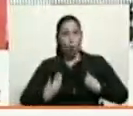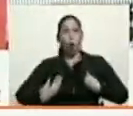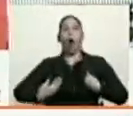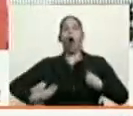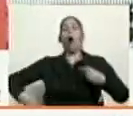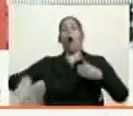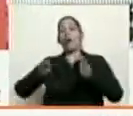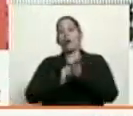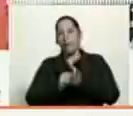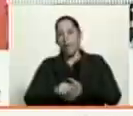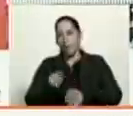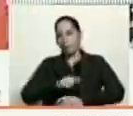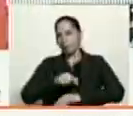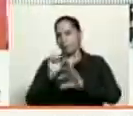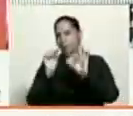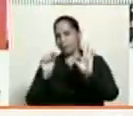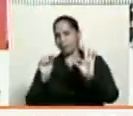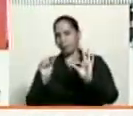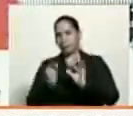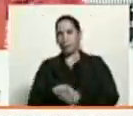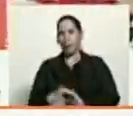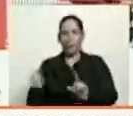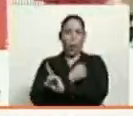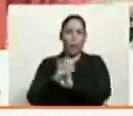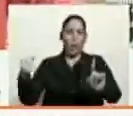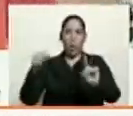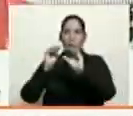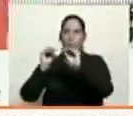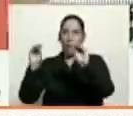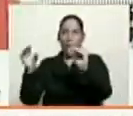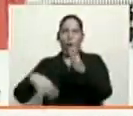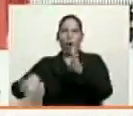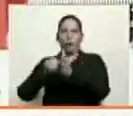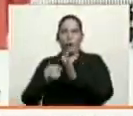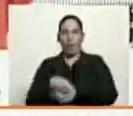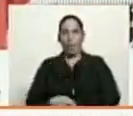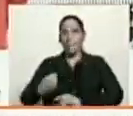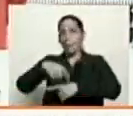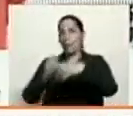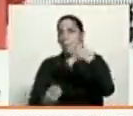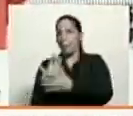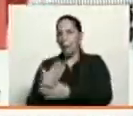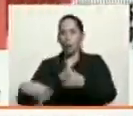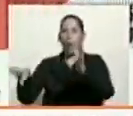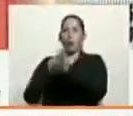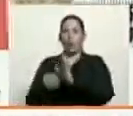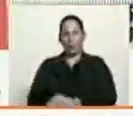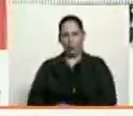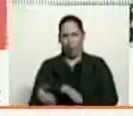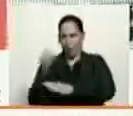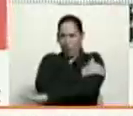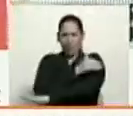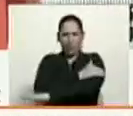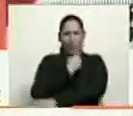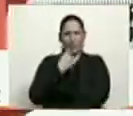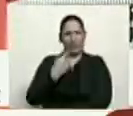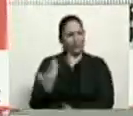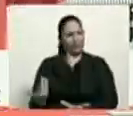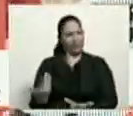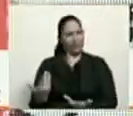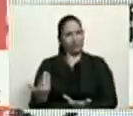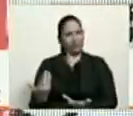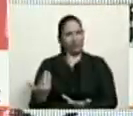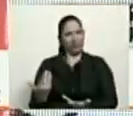momentos de violencia, hacen llamados, que ahora sí, la cosa es el primero de mayo, ahora sí, está como